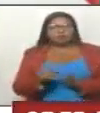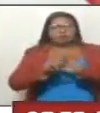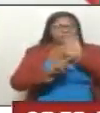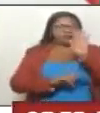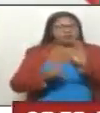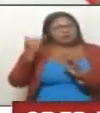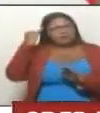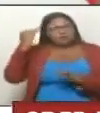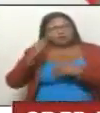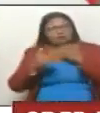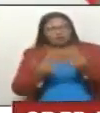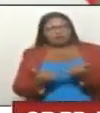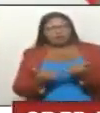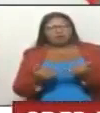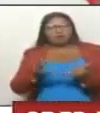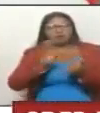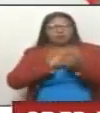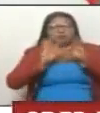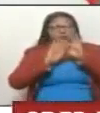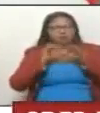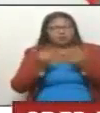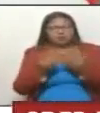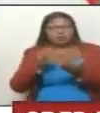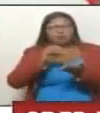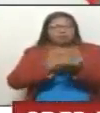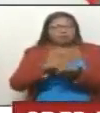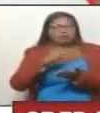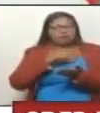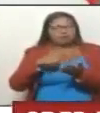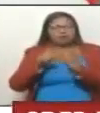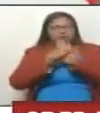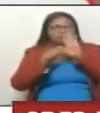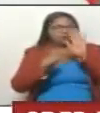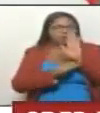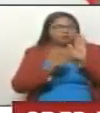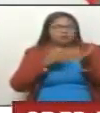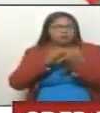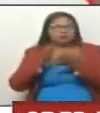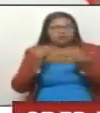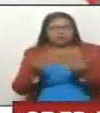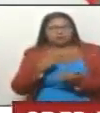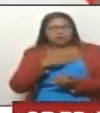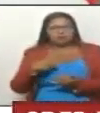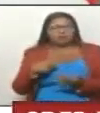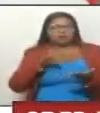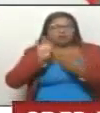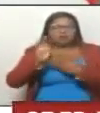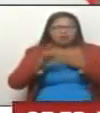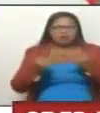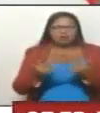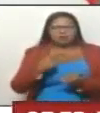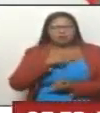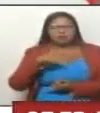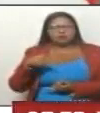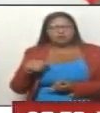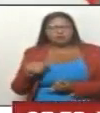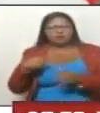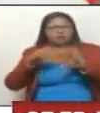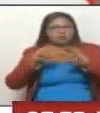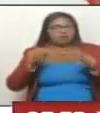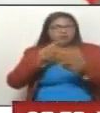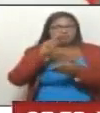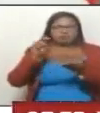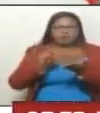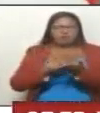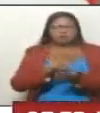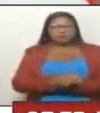ideológico. Además, establece un estatuto de garantía de nuestra soberanía, nuestro territorio